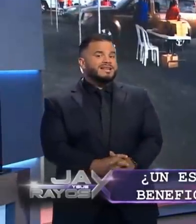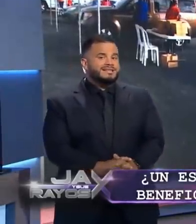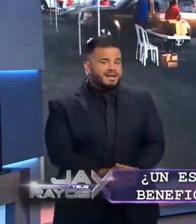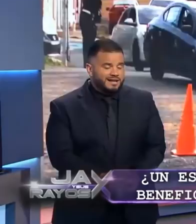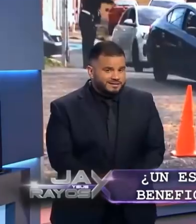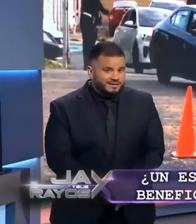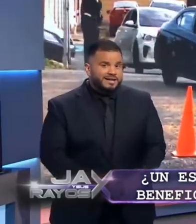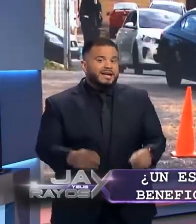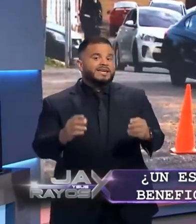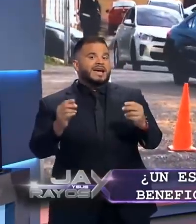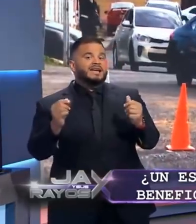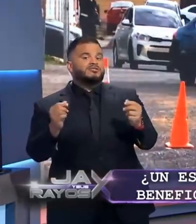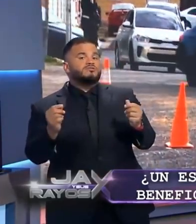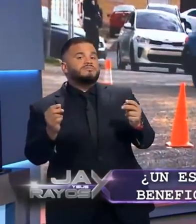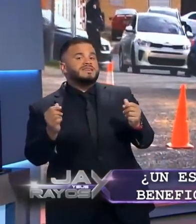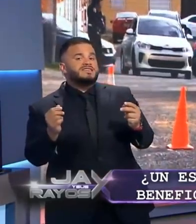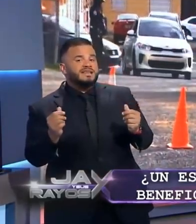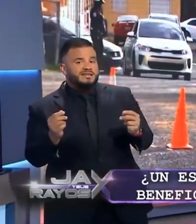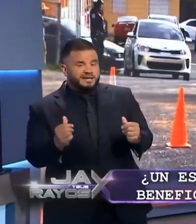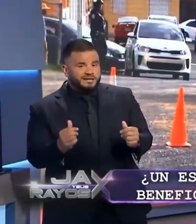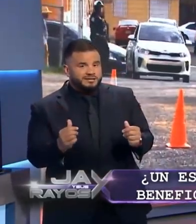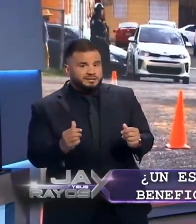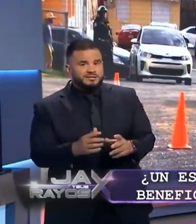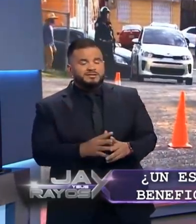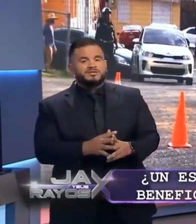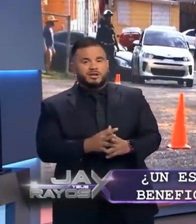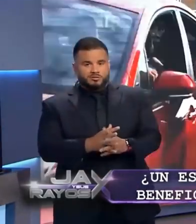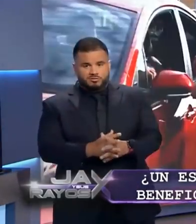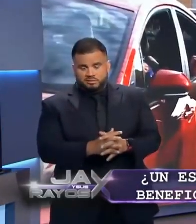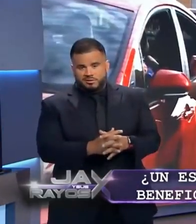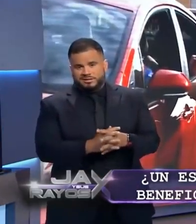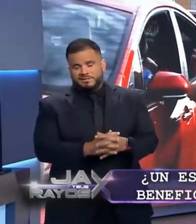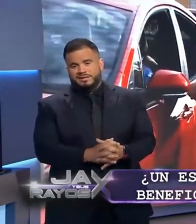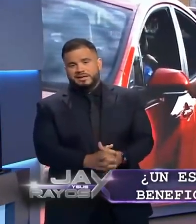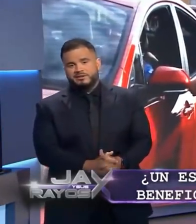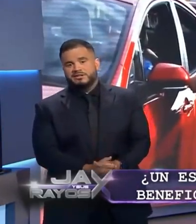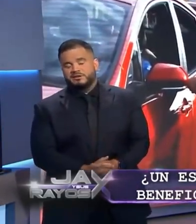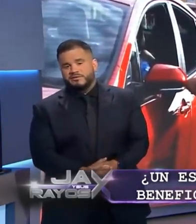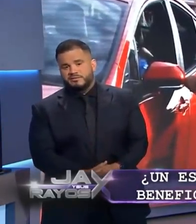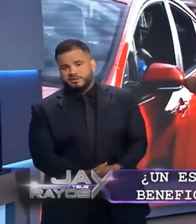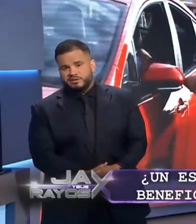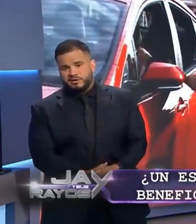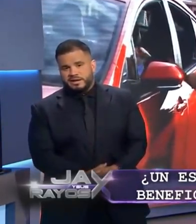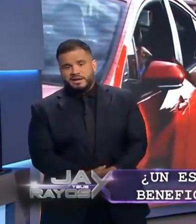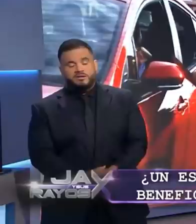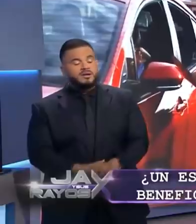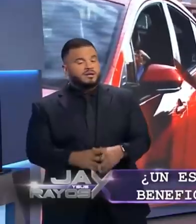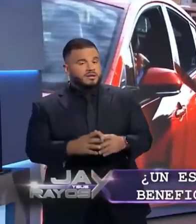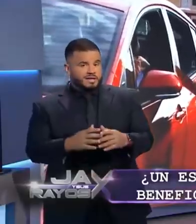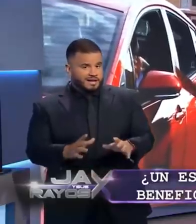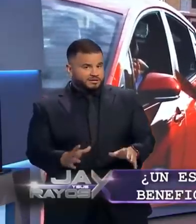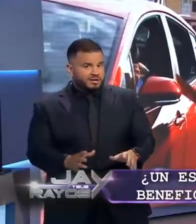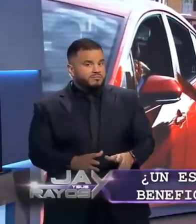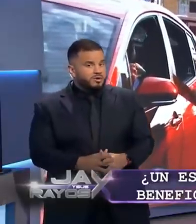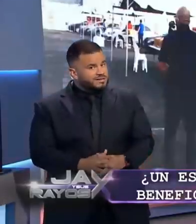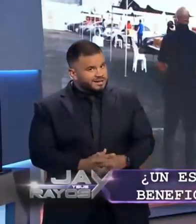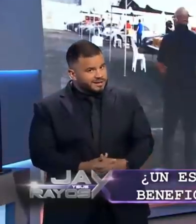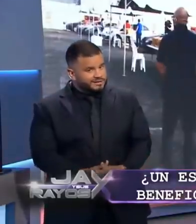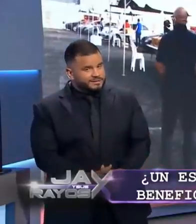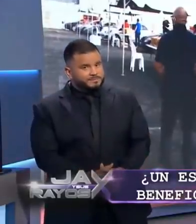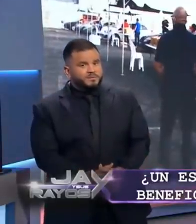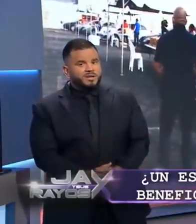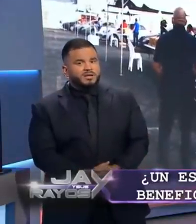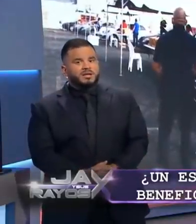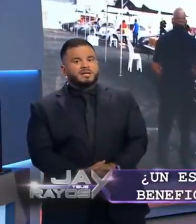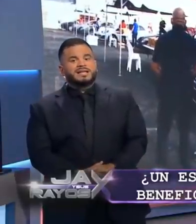bien organizadas que han hecho un billete, según nuestra investigación y según información que nos ha llegado y alegaciones muy